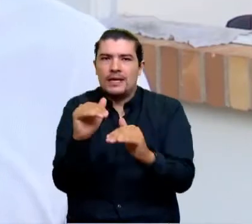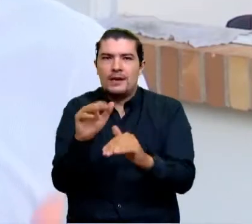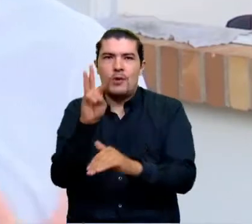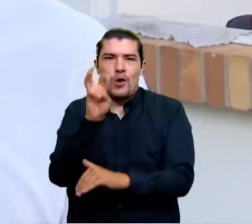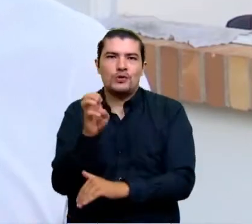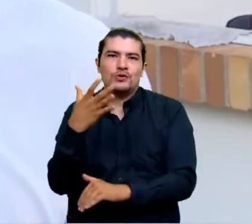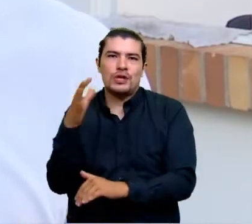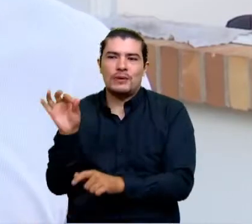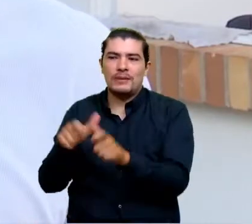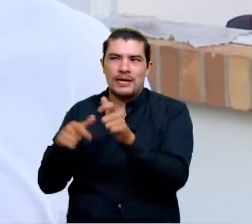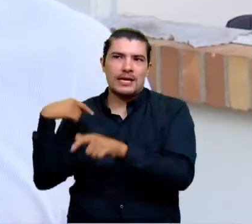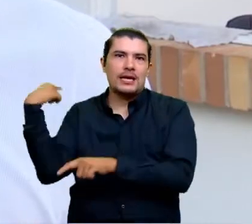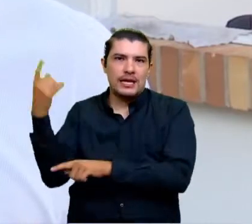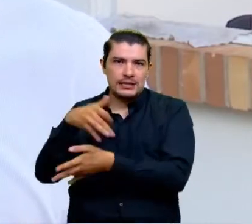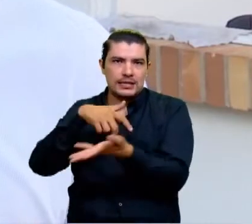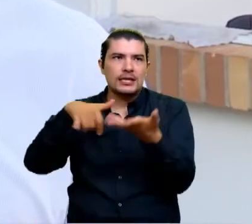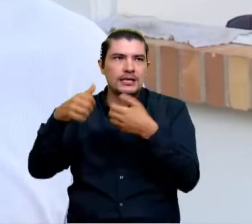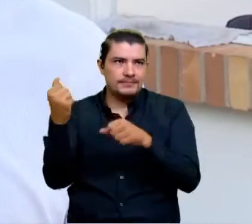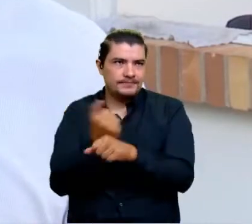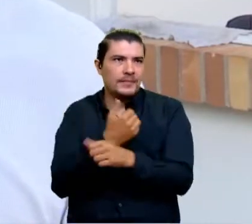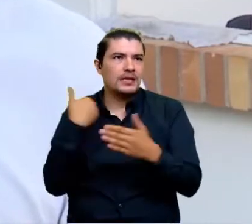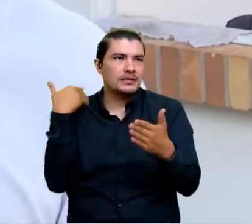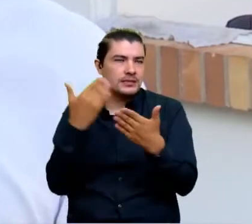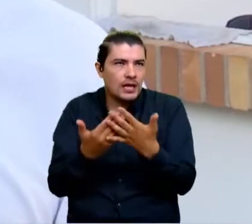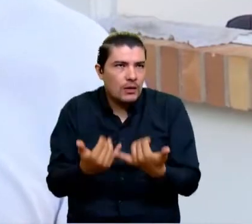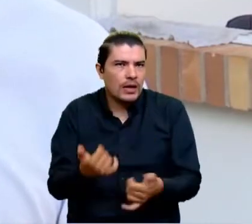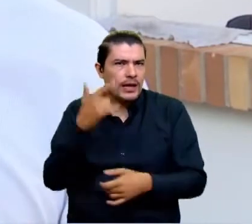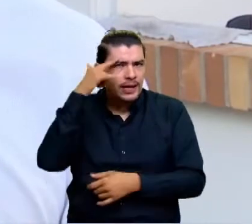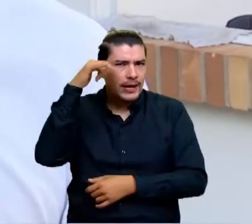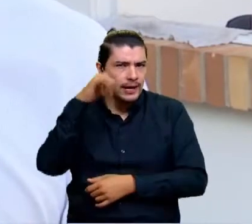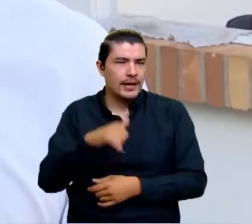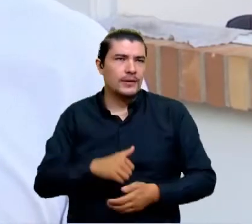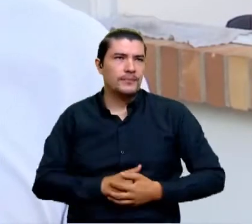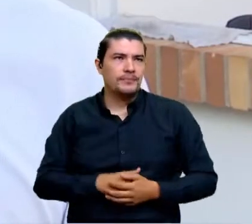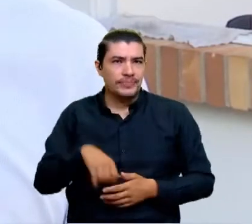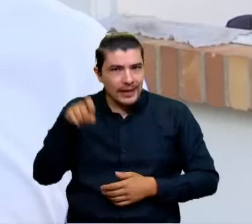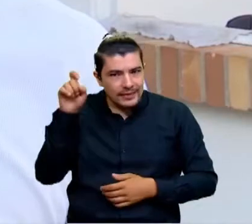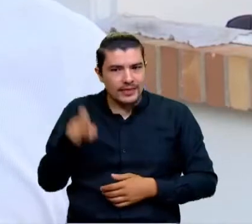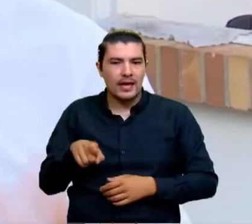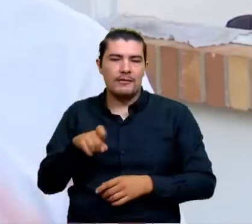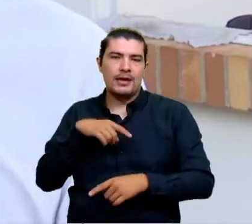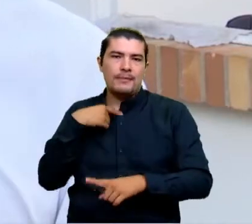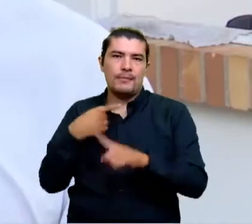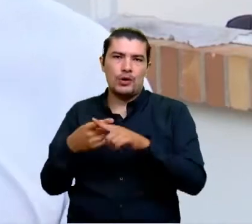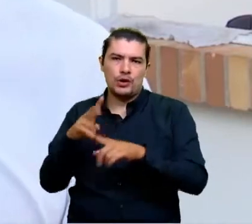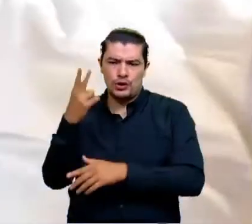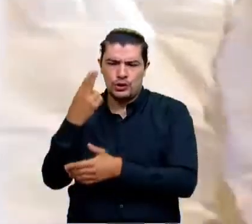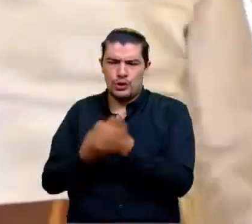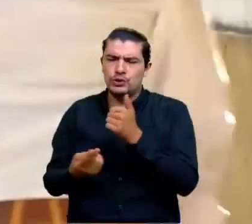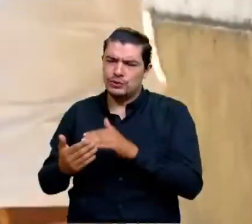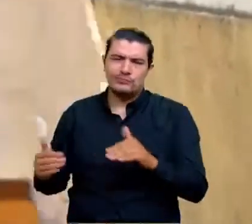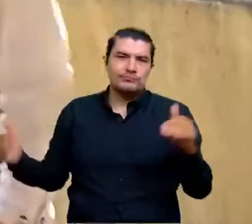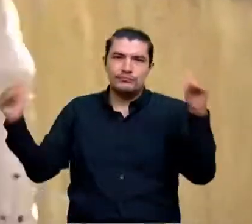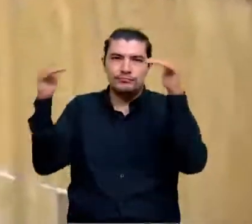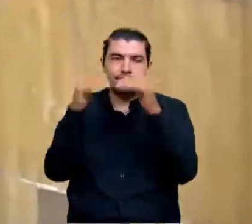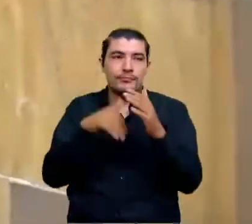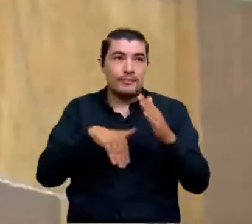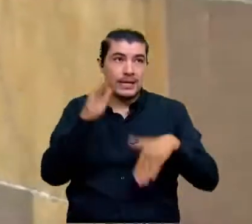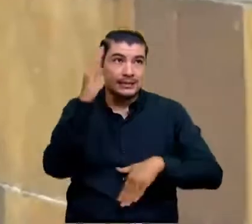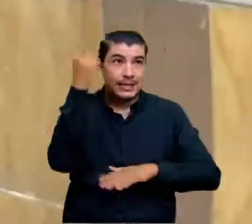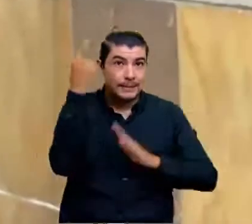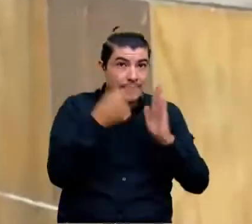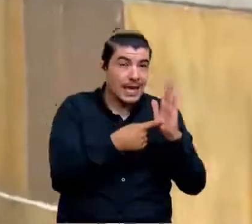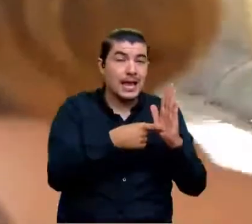personas trabajando en todo santander en el momento creemos que duplicarlo es una meta que podemos hacer entre todos se abre más de mil vacantes